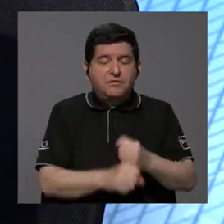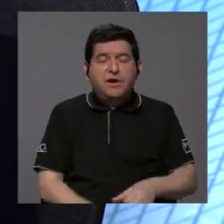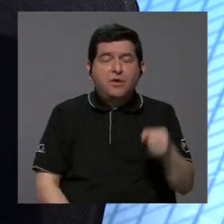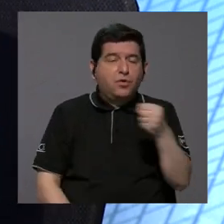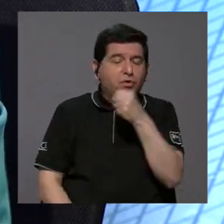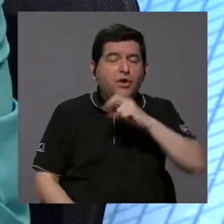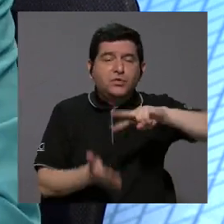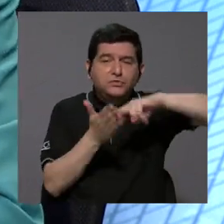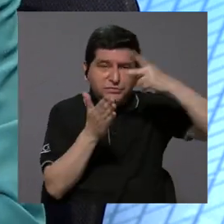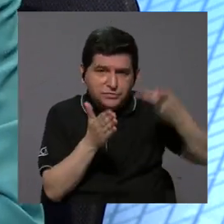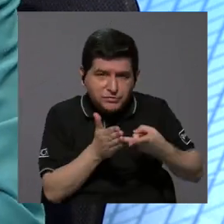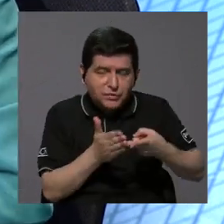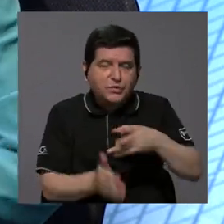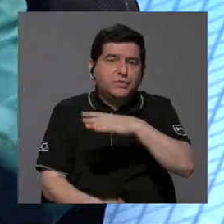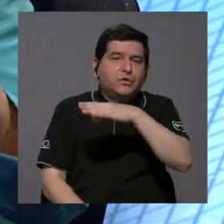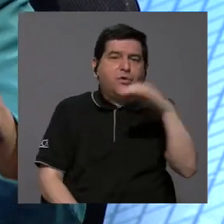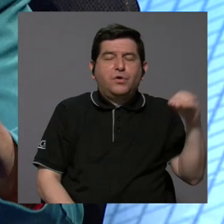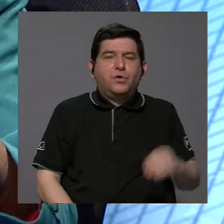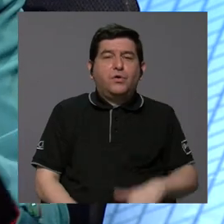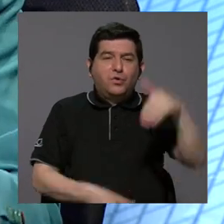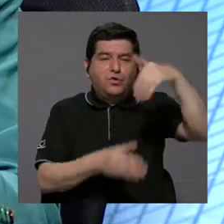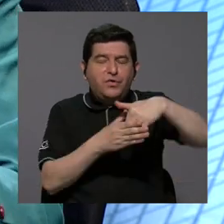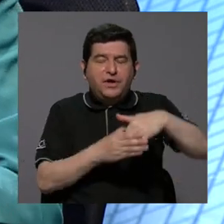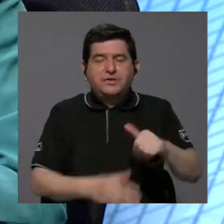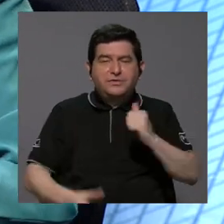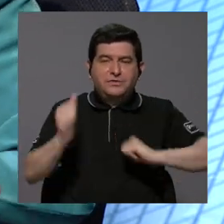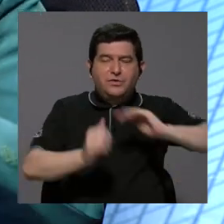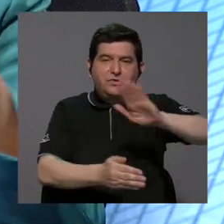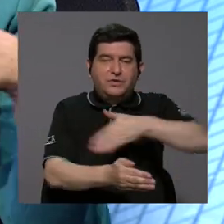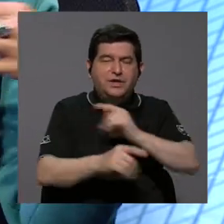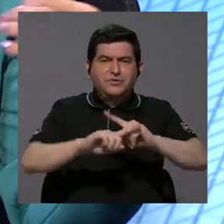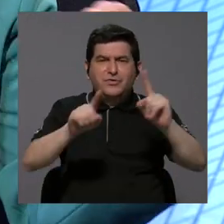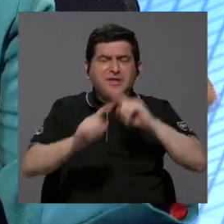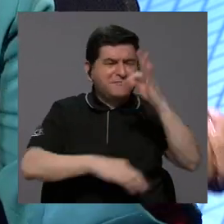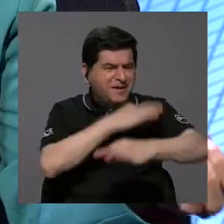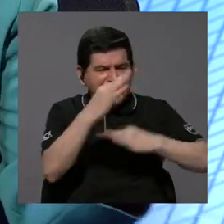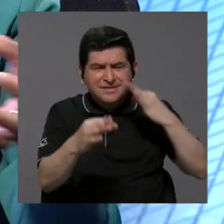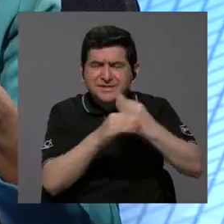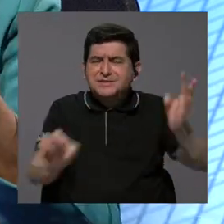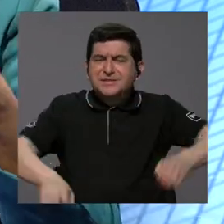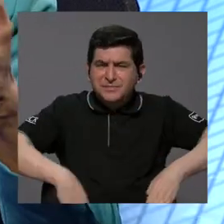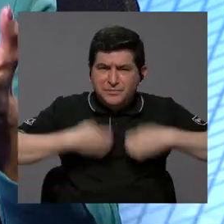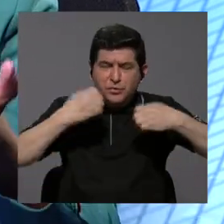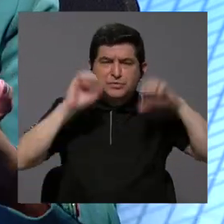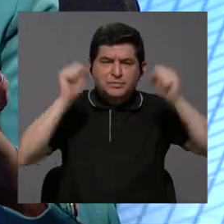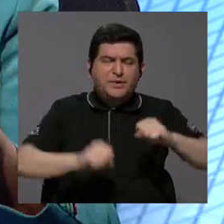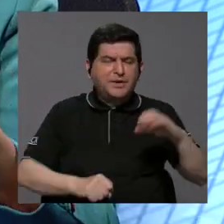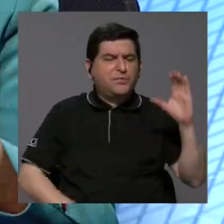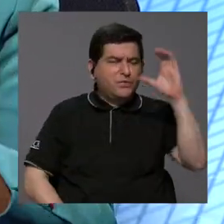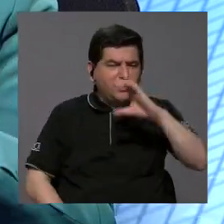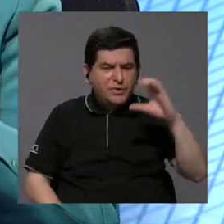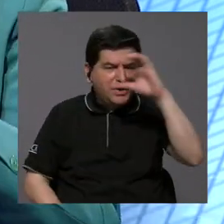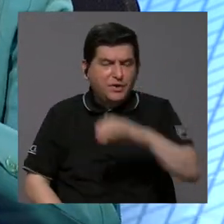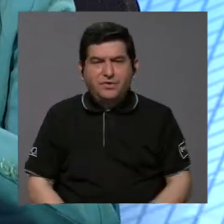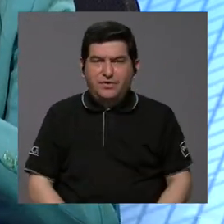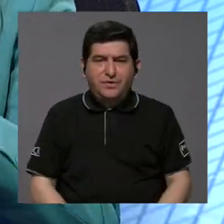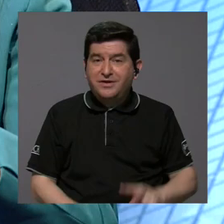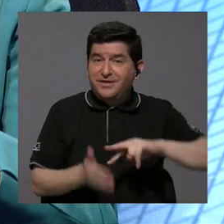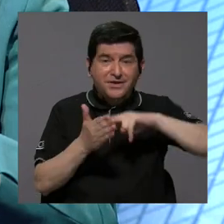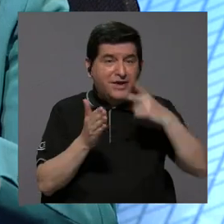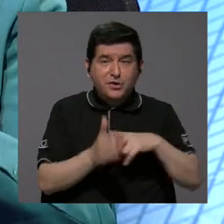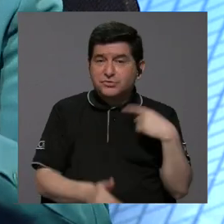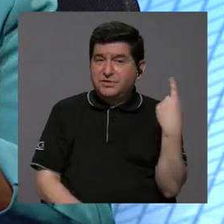y un concierto conceptual o dentro del teatro musical todos los géneros y diferentes estilos que hay en los que se puede explorar Verdad que no es